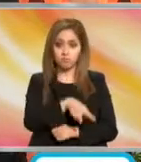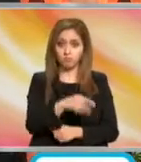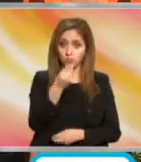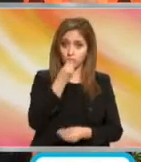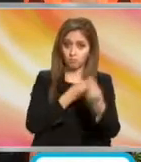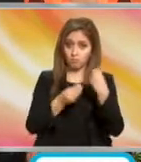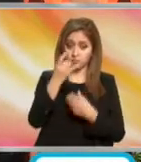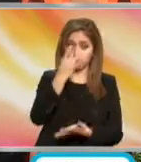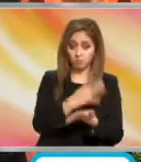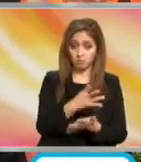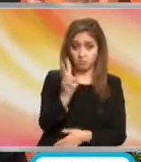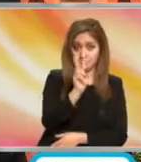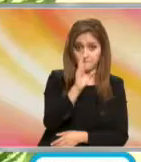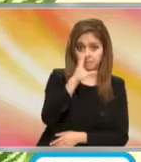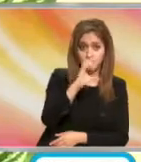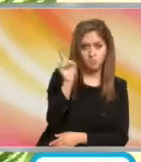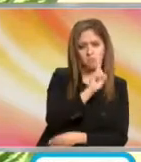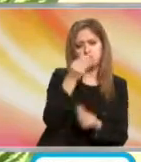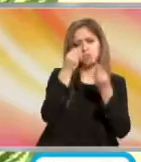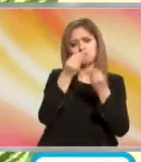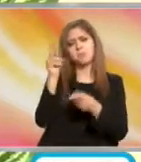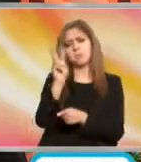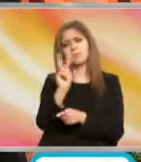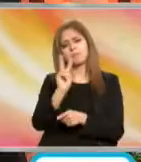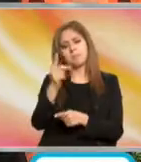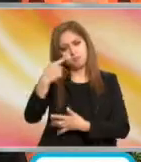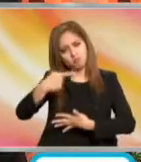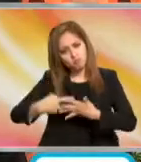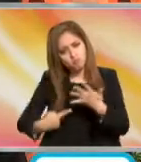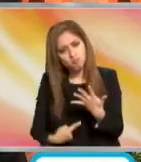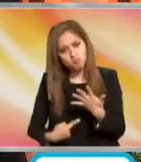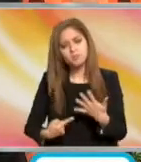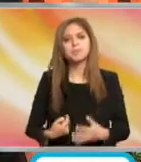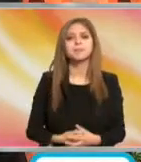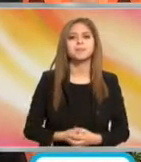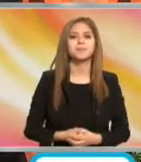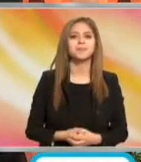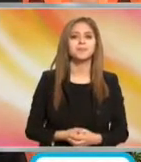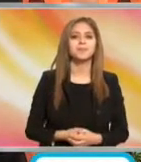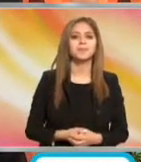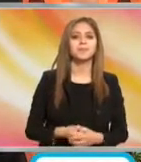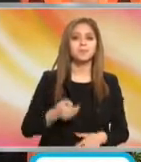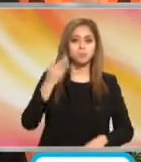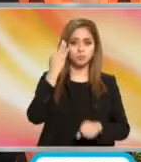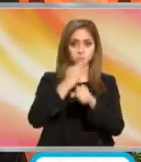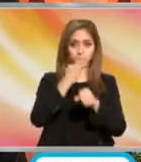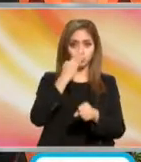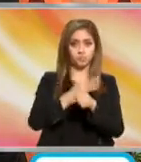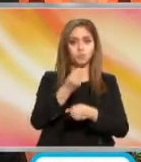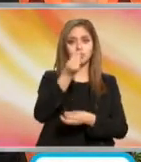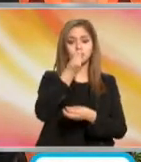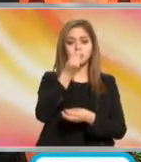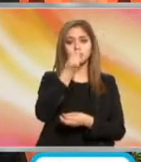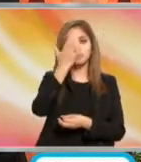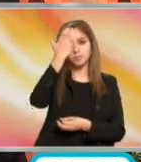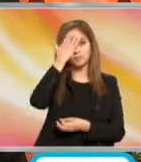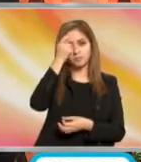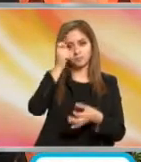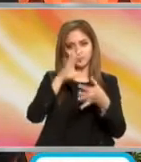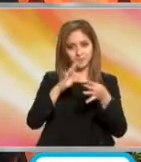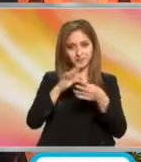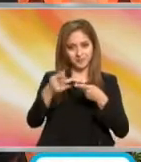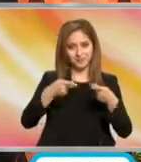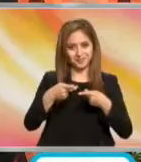No nada más la vitamina C, tiene un ¡Qué montonal. maravilla! Bastante. Así Una buena es. combinación para Muy bien. amantes. Vamos entonces a conocer los ingredientes para esta